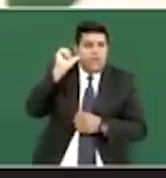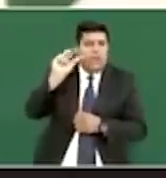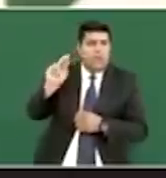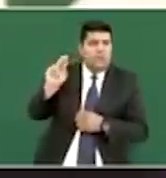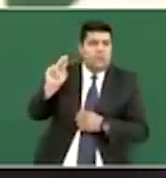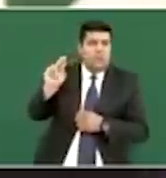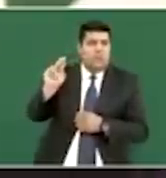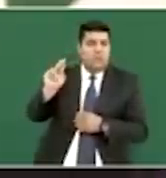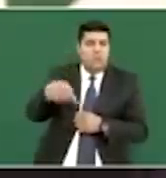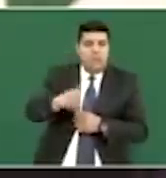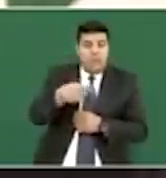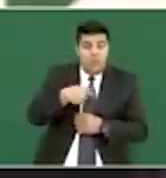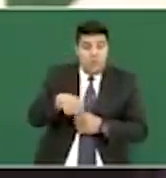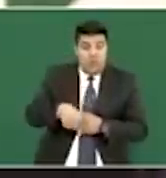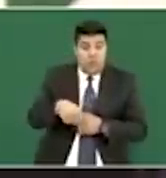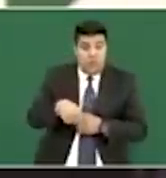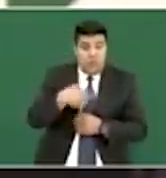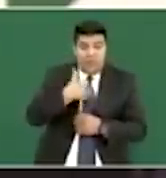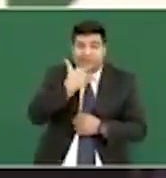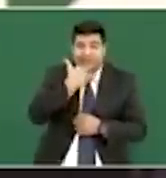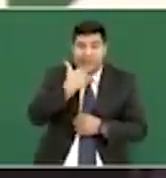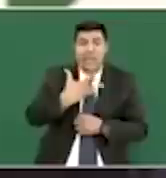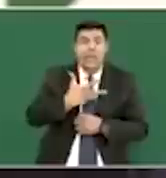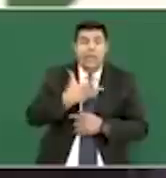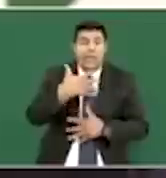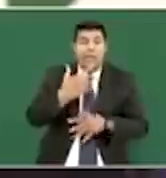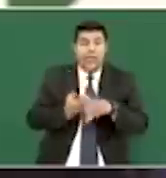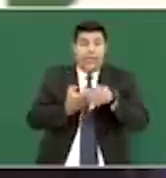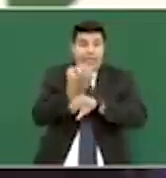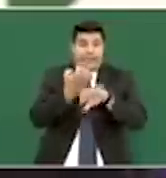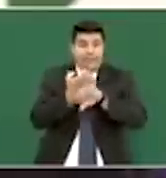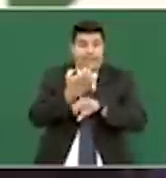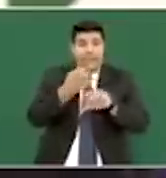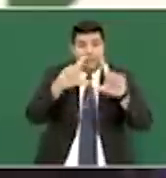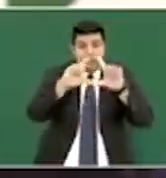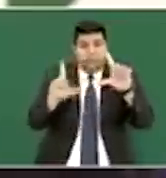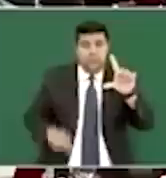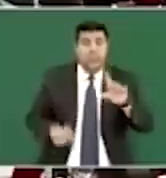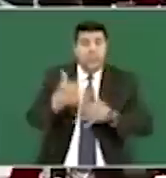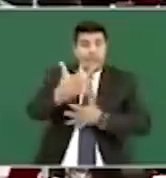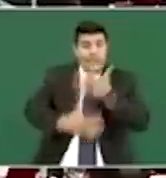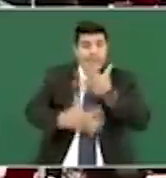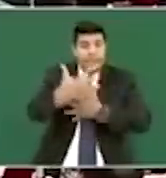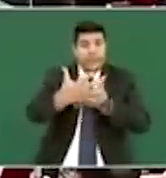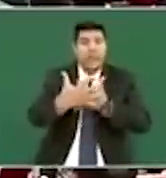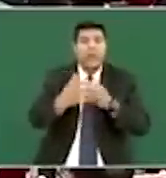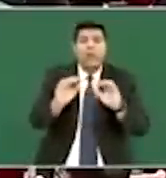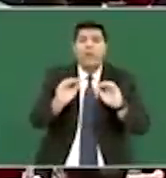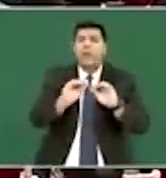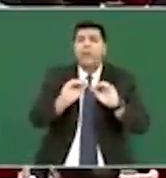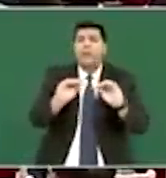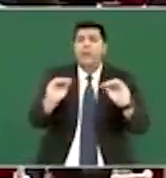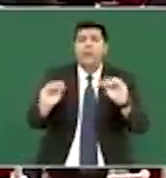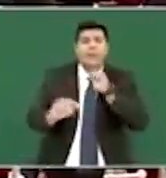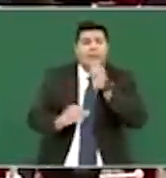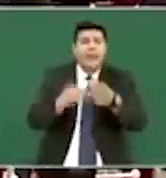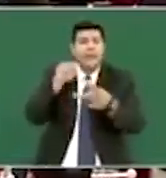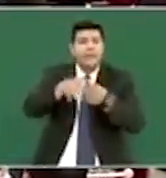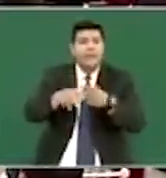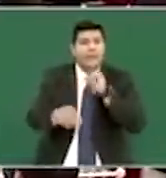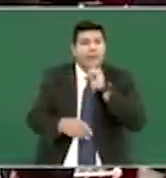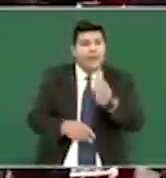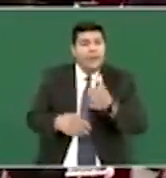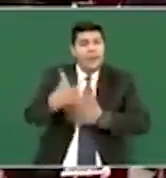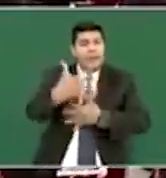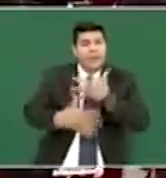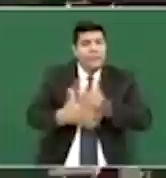observando, en 15 estados no hubo homicidios. O sea, no perdió la